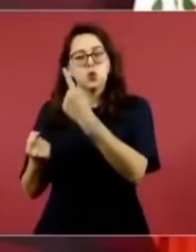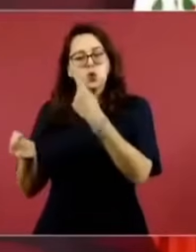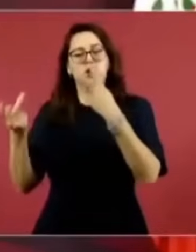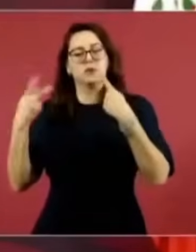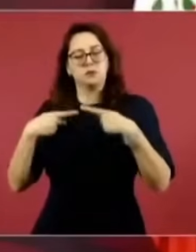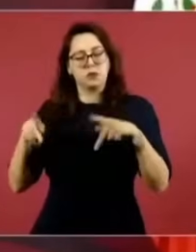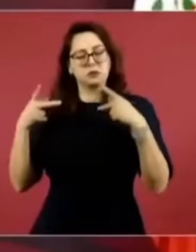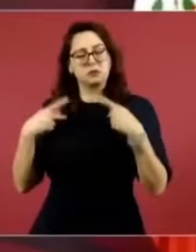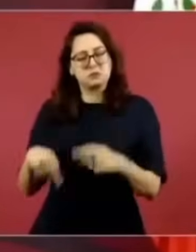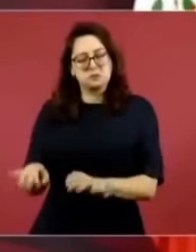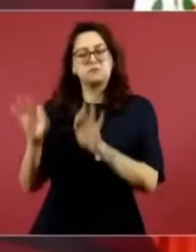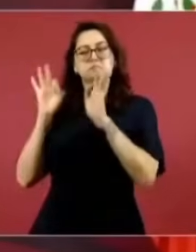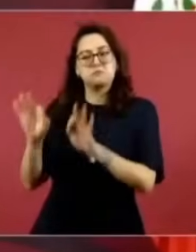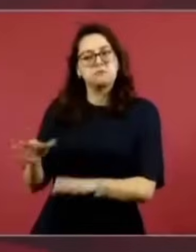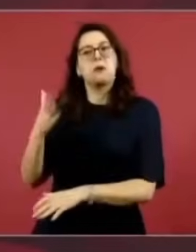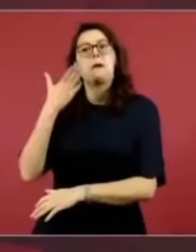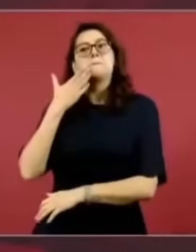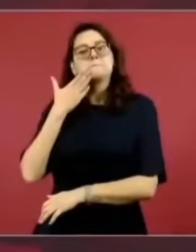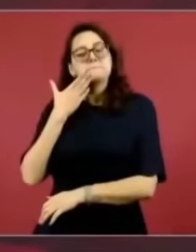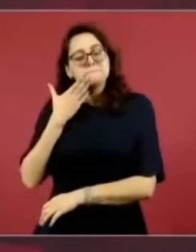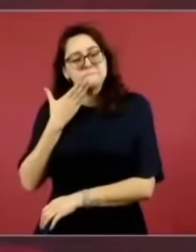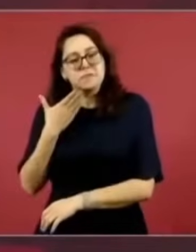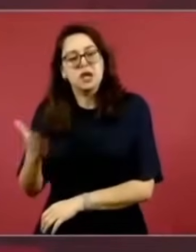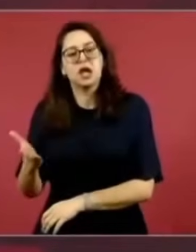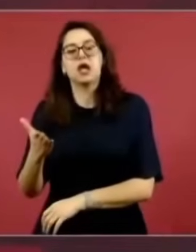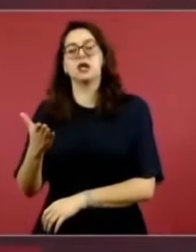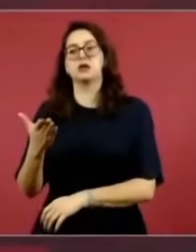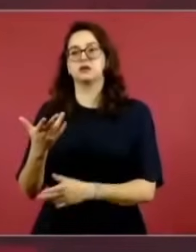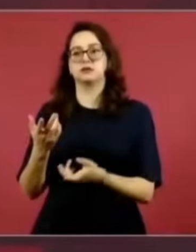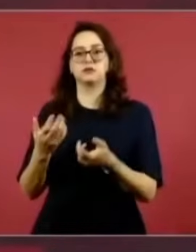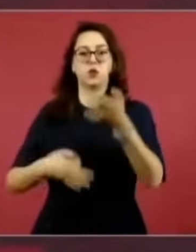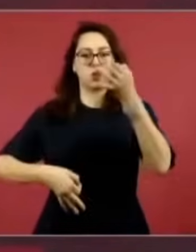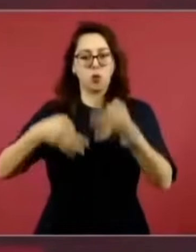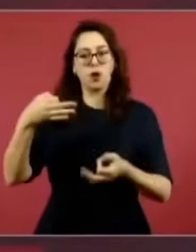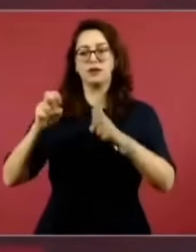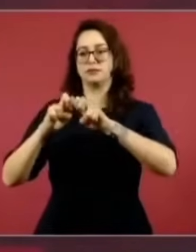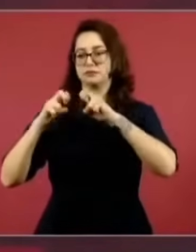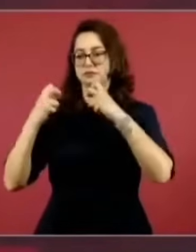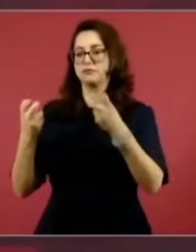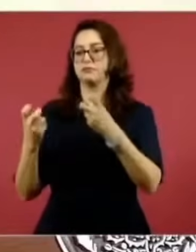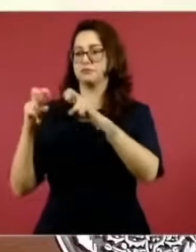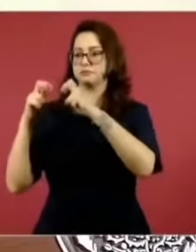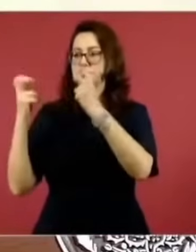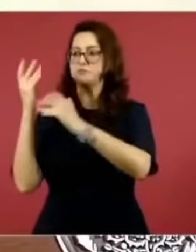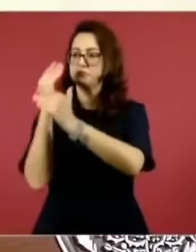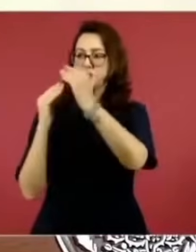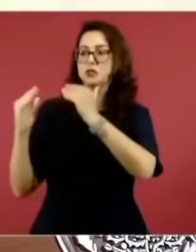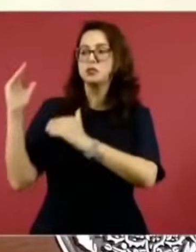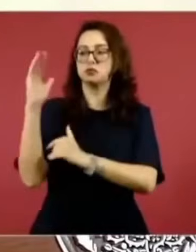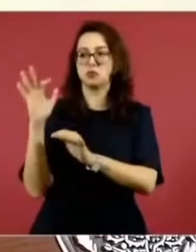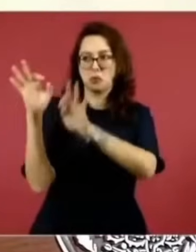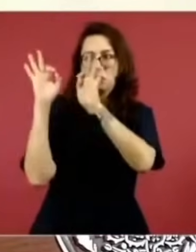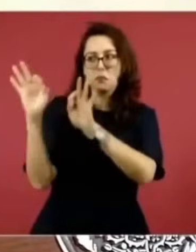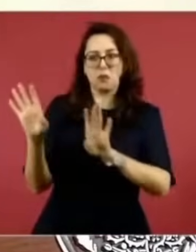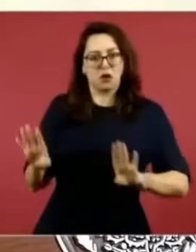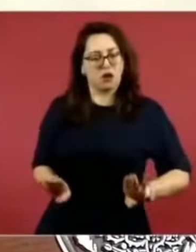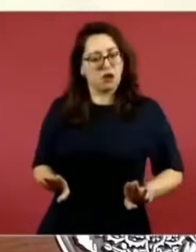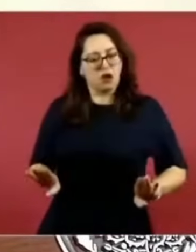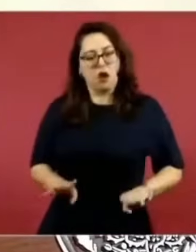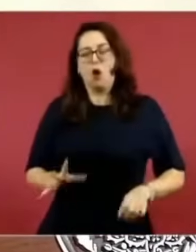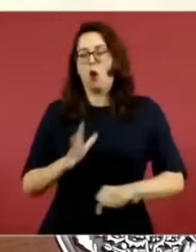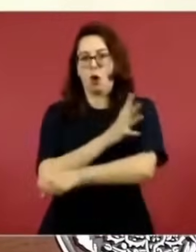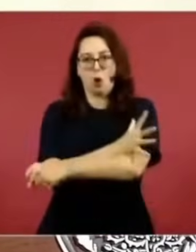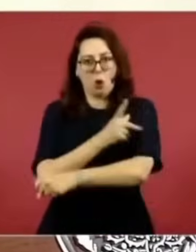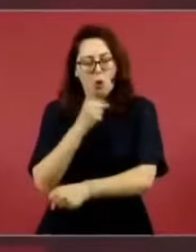Hay jueces y hay magistrados y hay ministros honestos, íntegros,